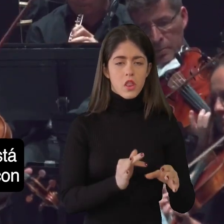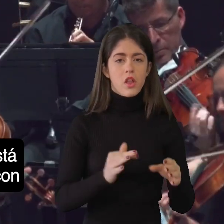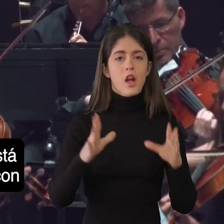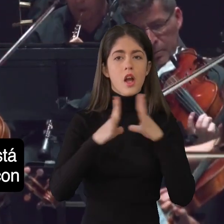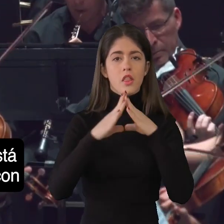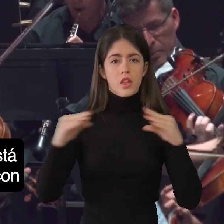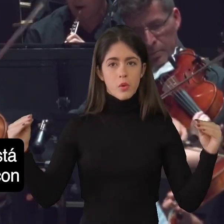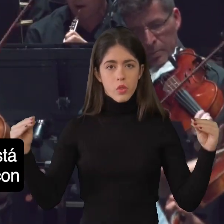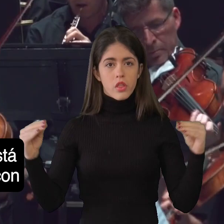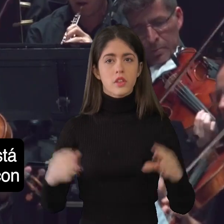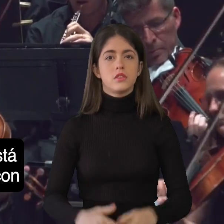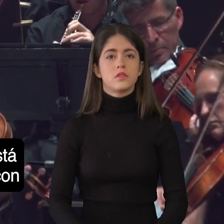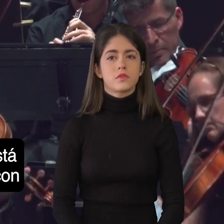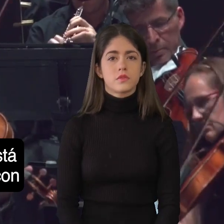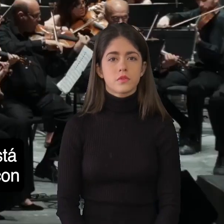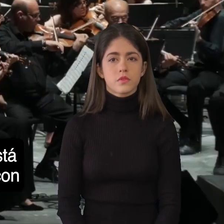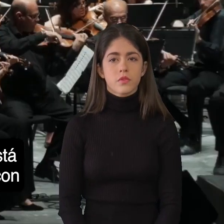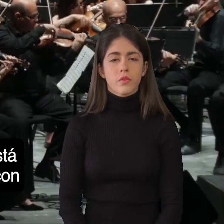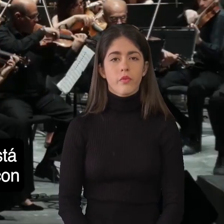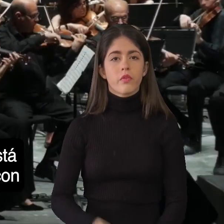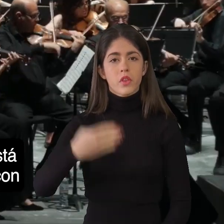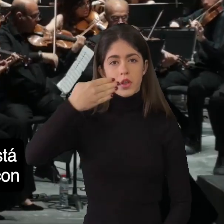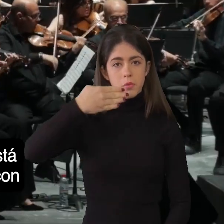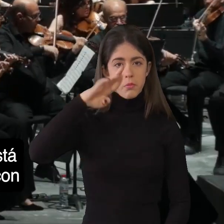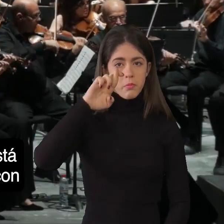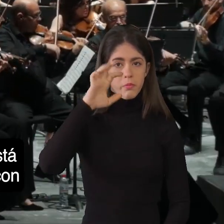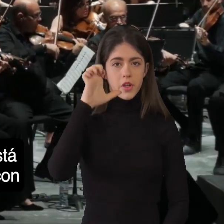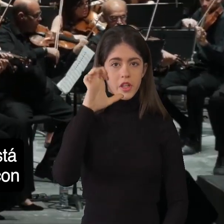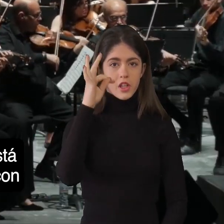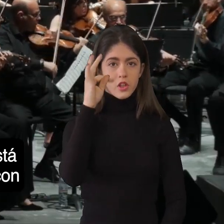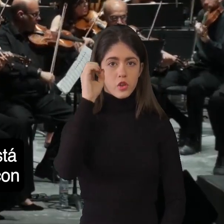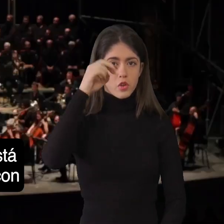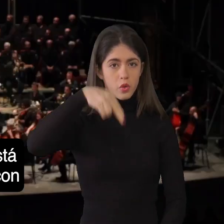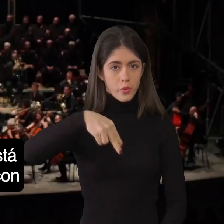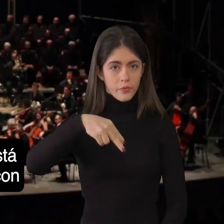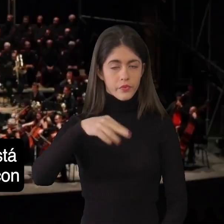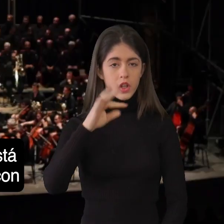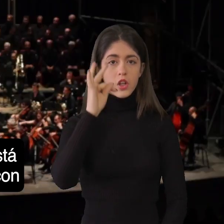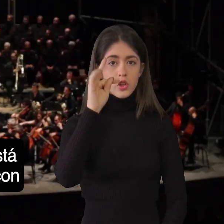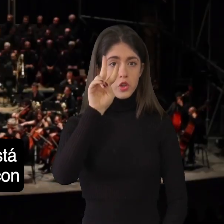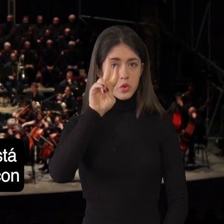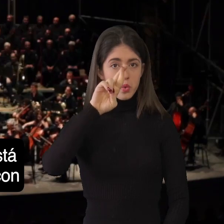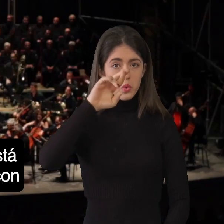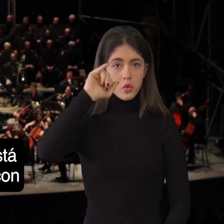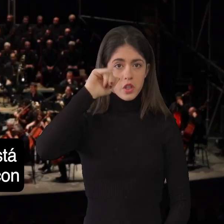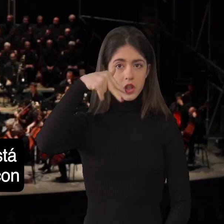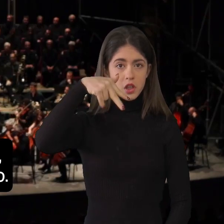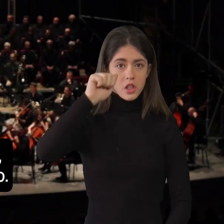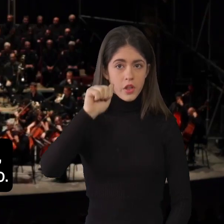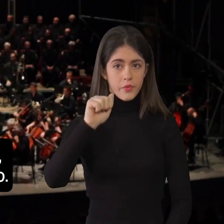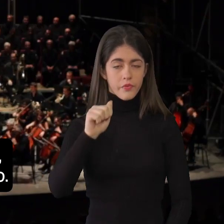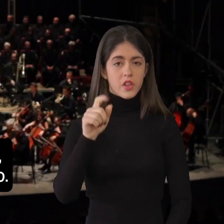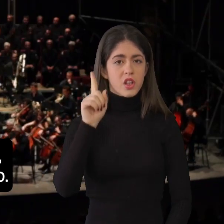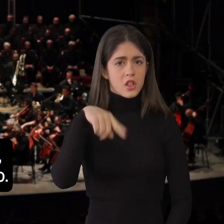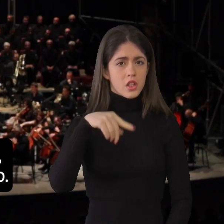de Falla. Aunque la primera parte del programa está pensada para que la artista Anastasia Kovekina se luzca con